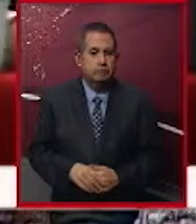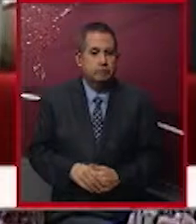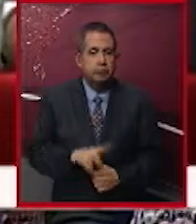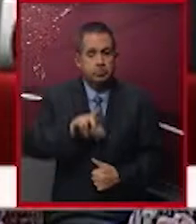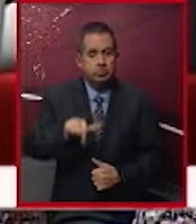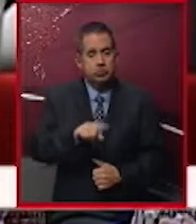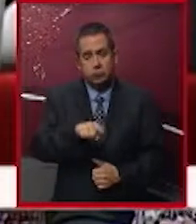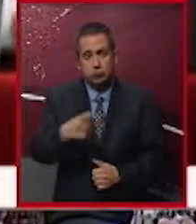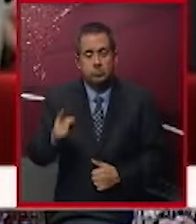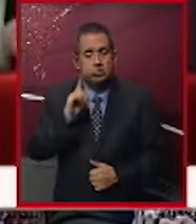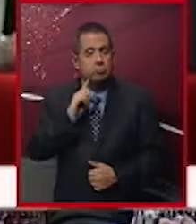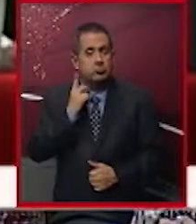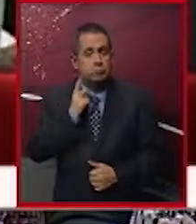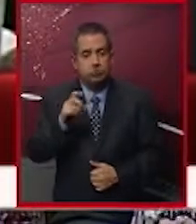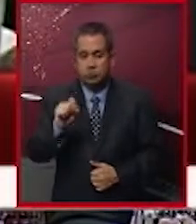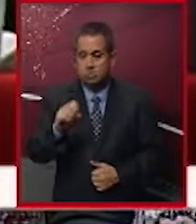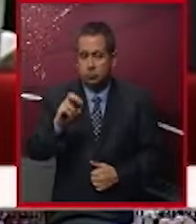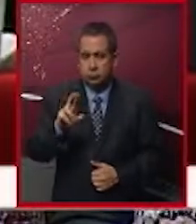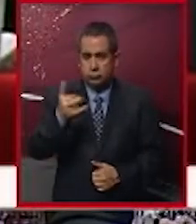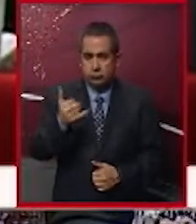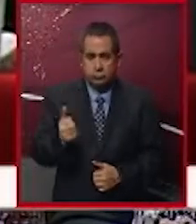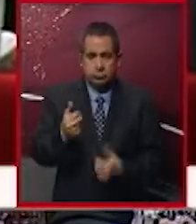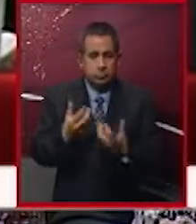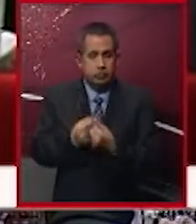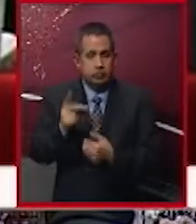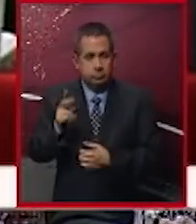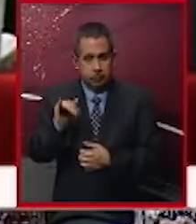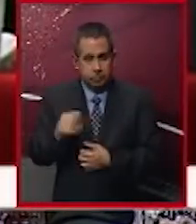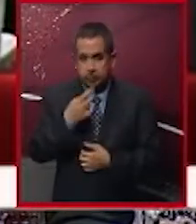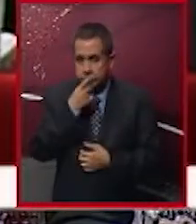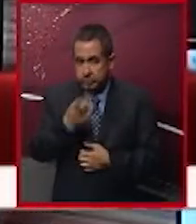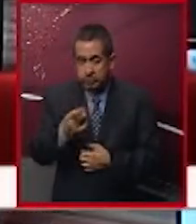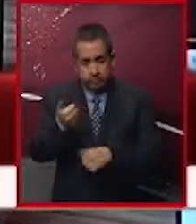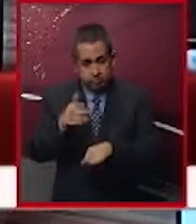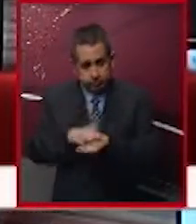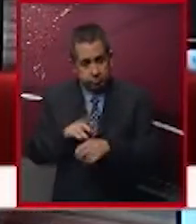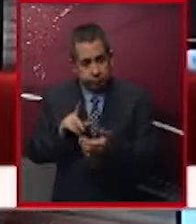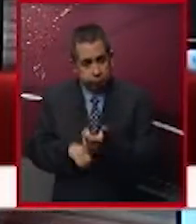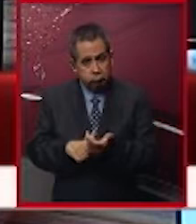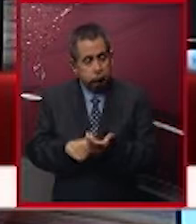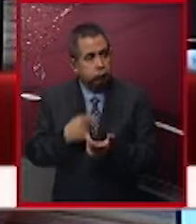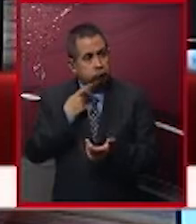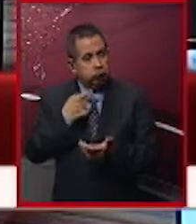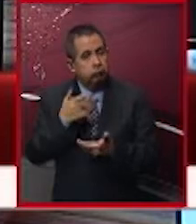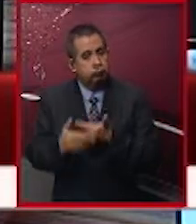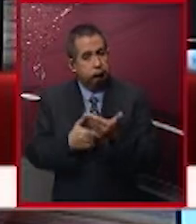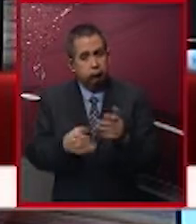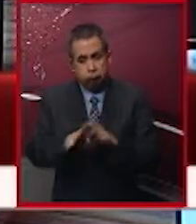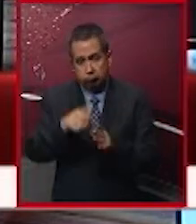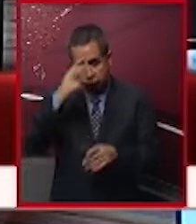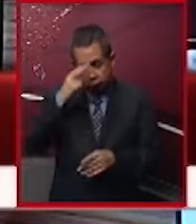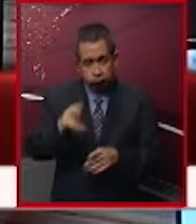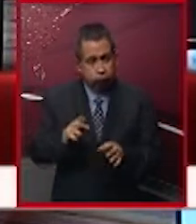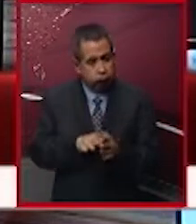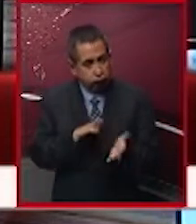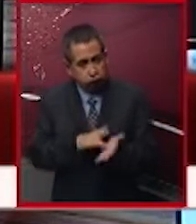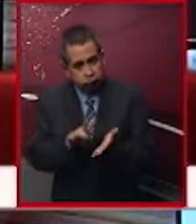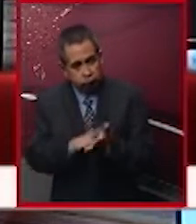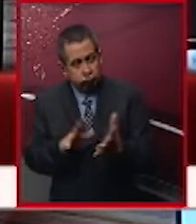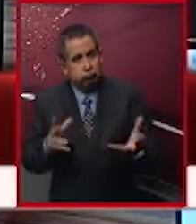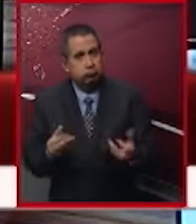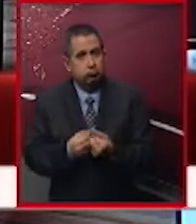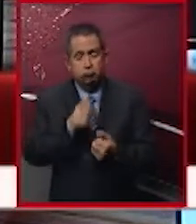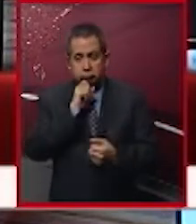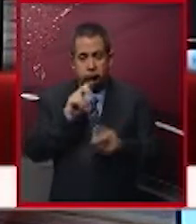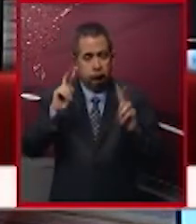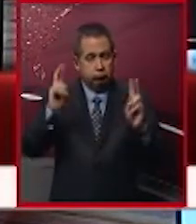la diputada Soraya Pérez Munguía del PRI sostuvo que en la administración actual se fortaleció la política comercial de México y de fomento industrial. Además, se refirió al